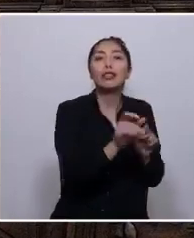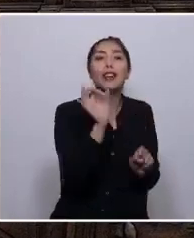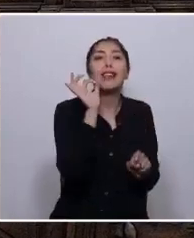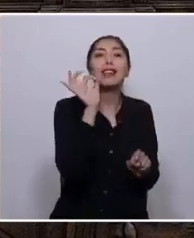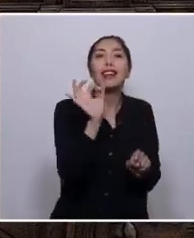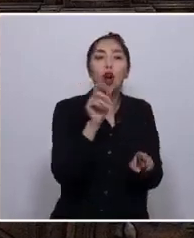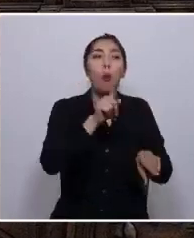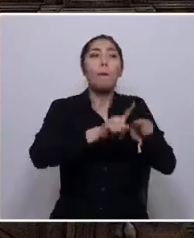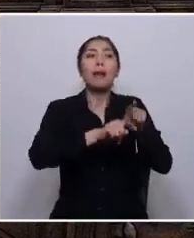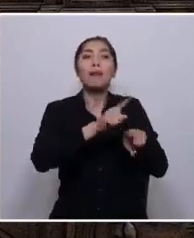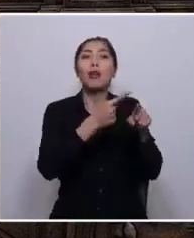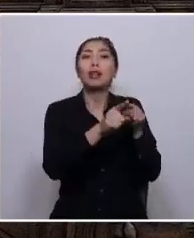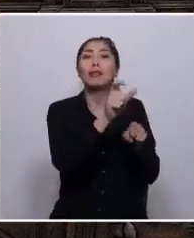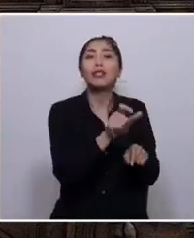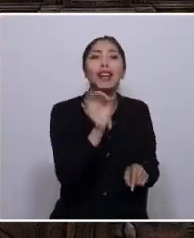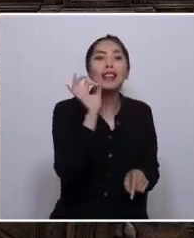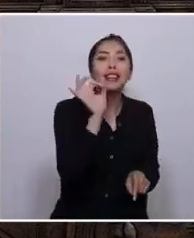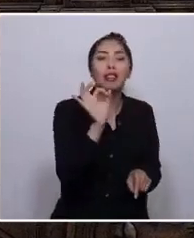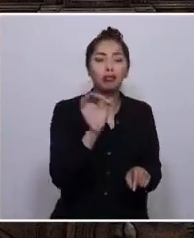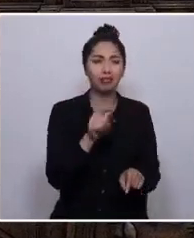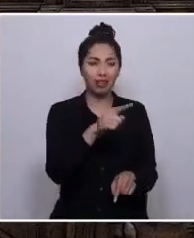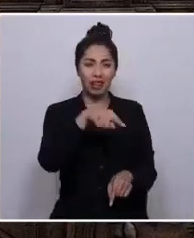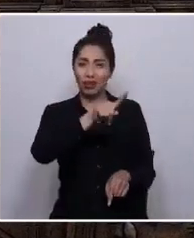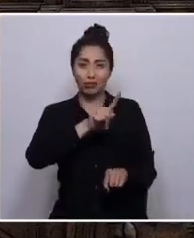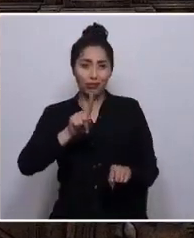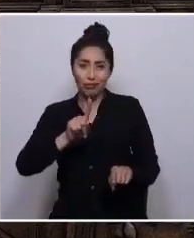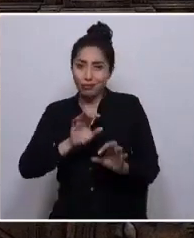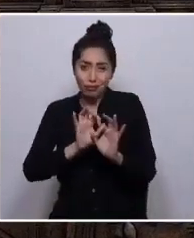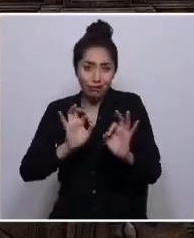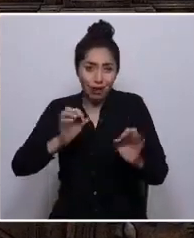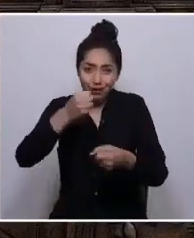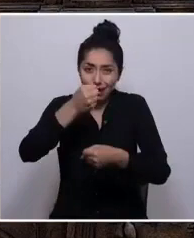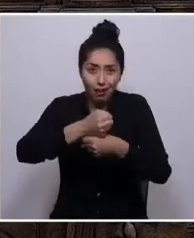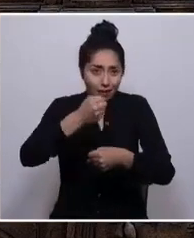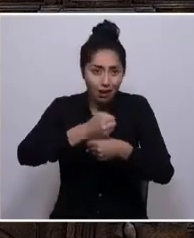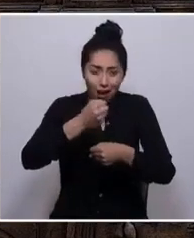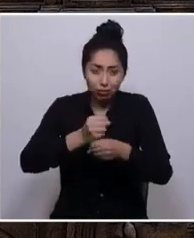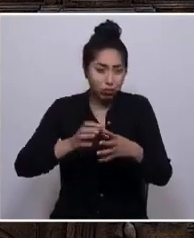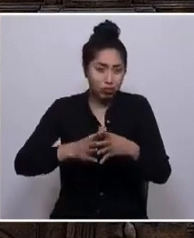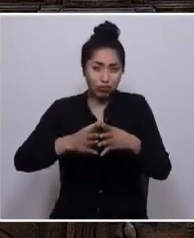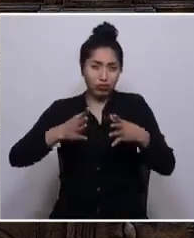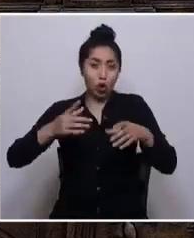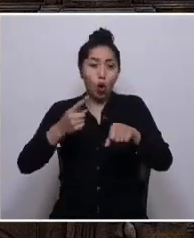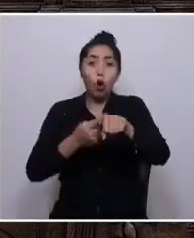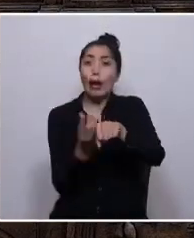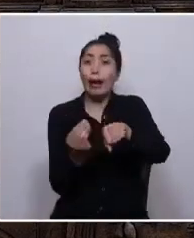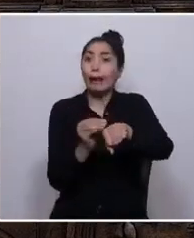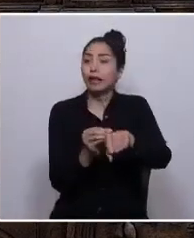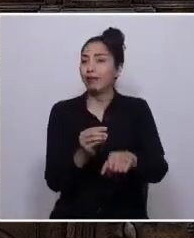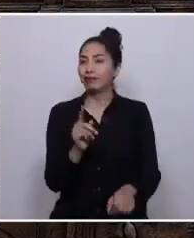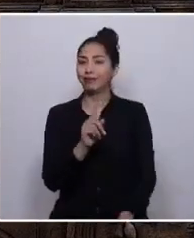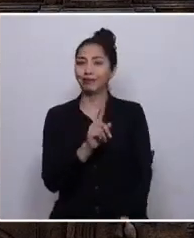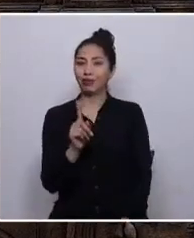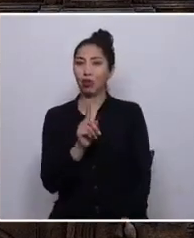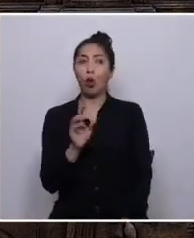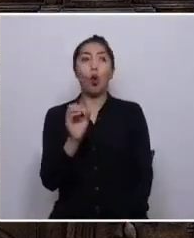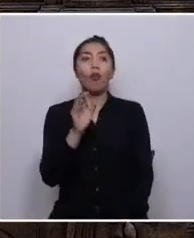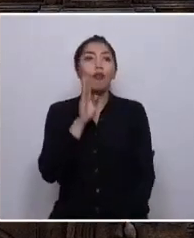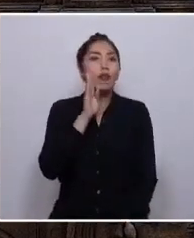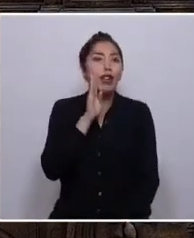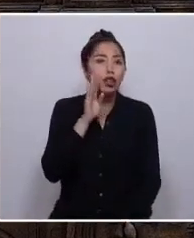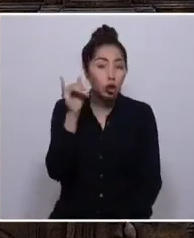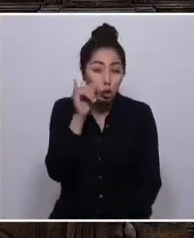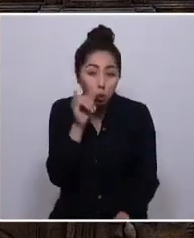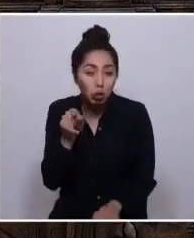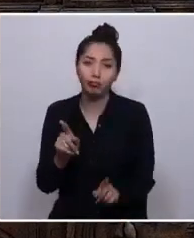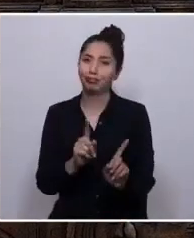cumpliendo horarios obreros extras en más de un lugar con baños de dudas es de dudosa higiene o sin baño como los conductores